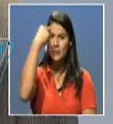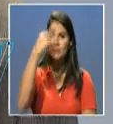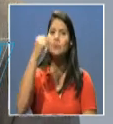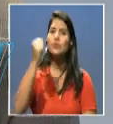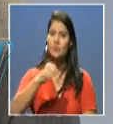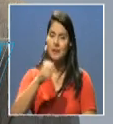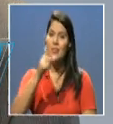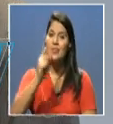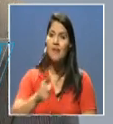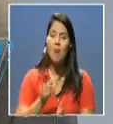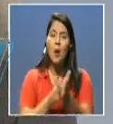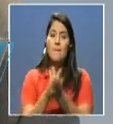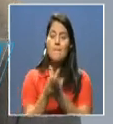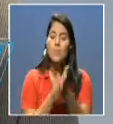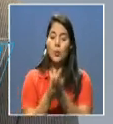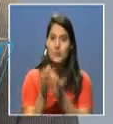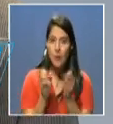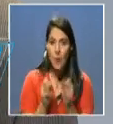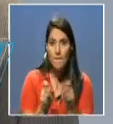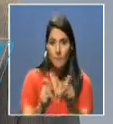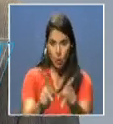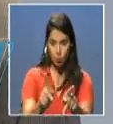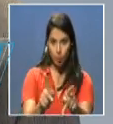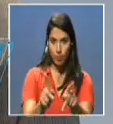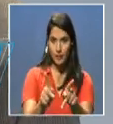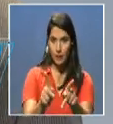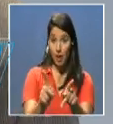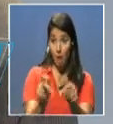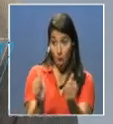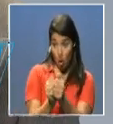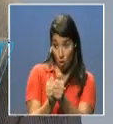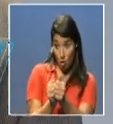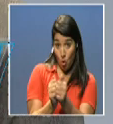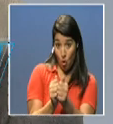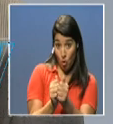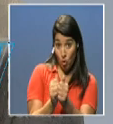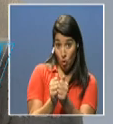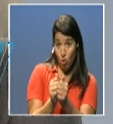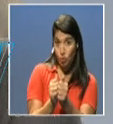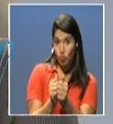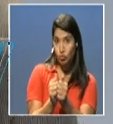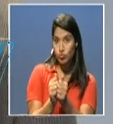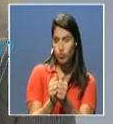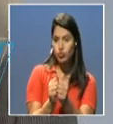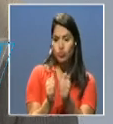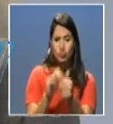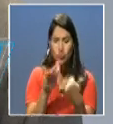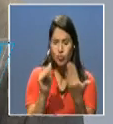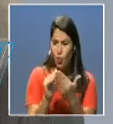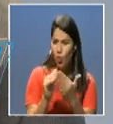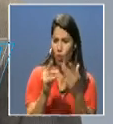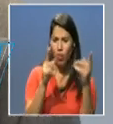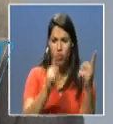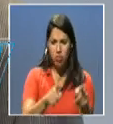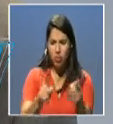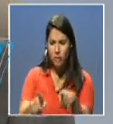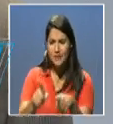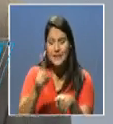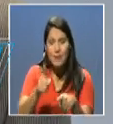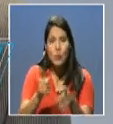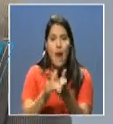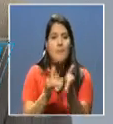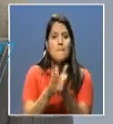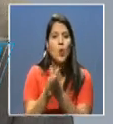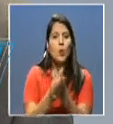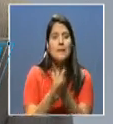hay que aprovechar la oportunidad con todas estas informaciones para intentar cambios. Pero yo quiero alertar a la gente que nos